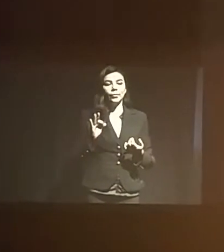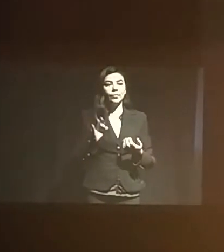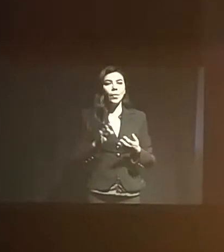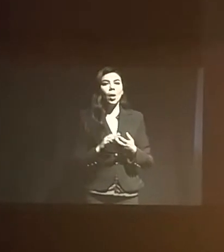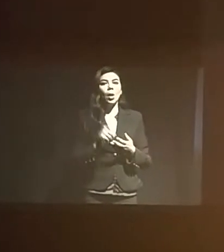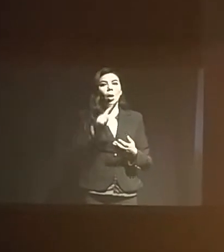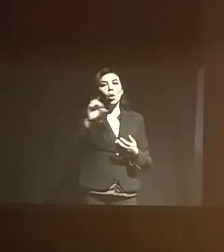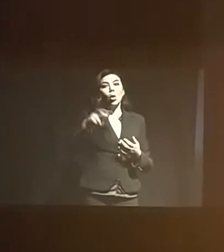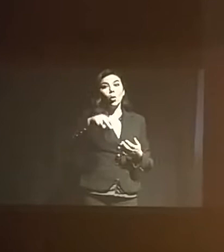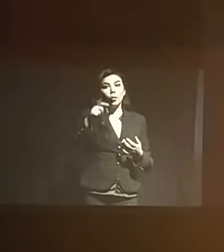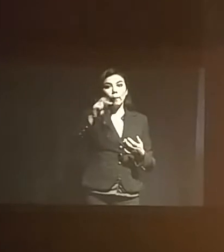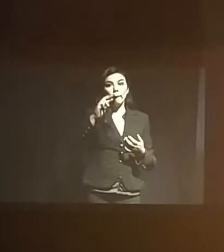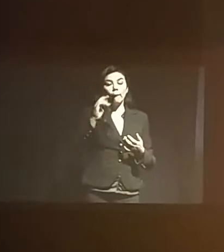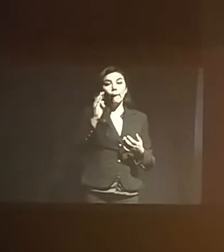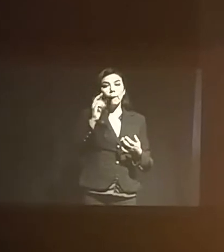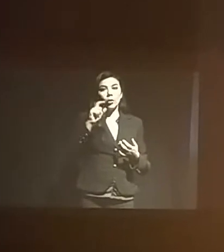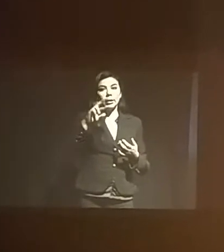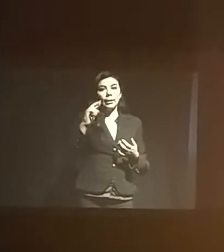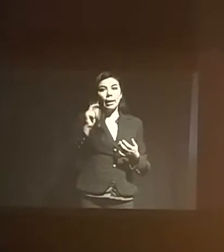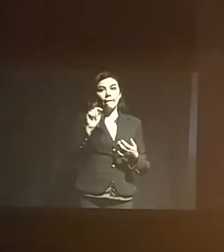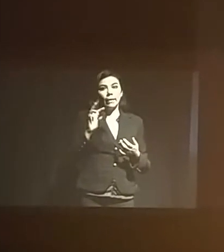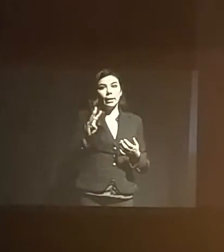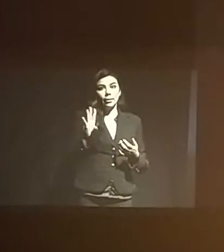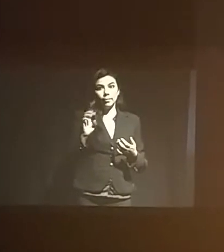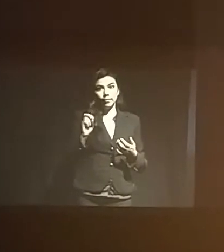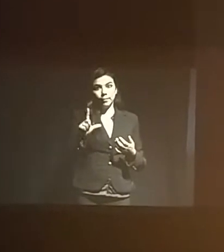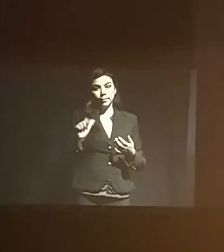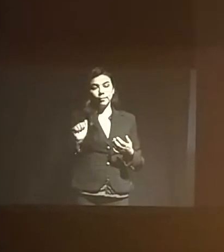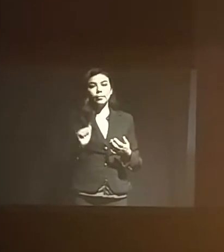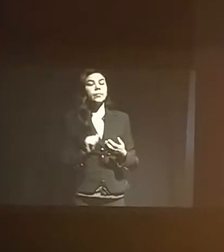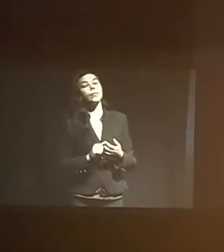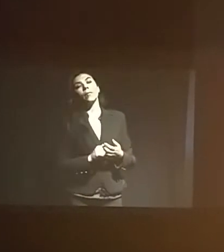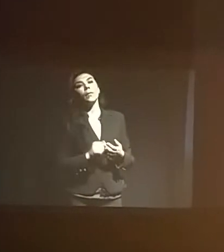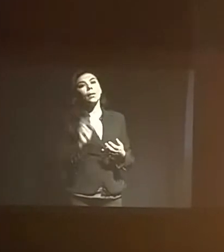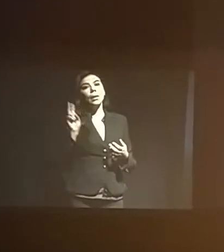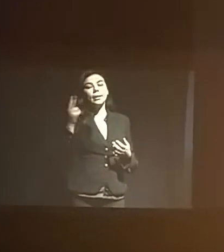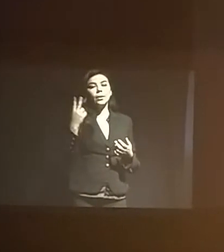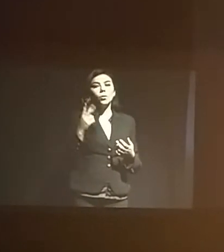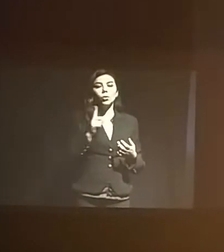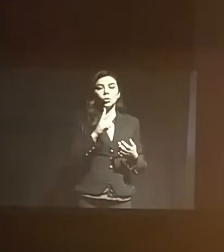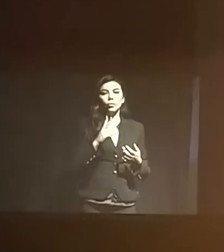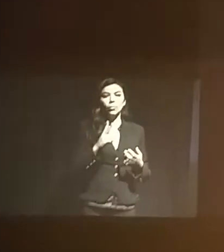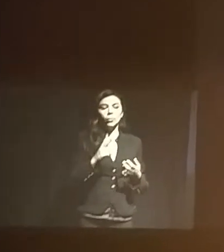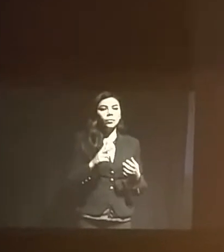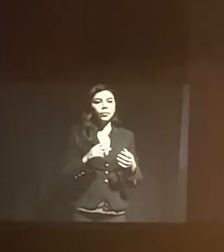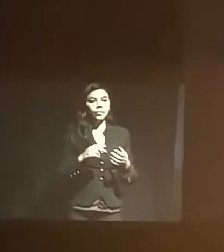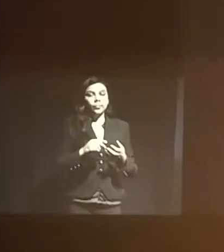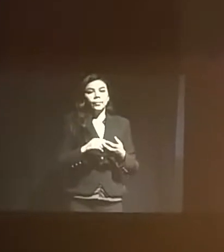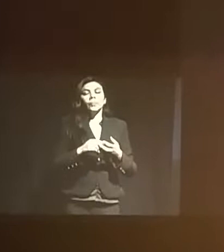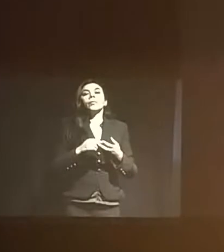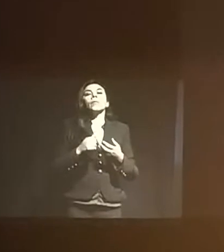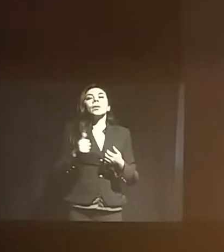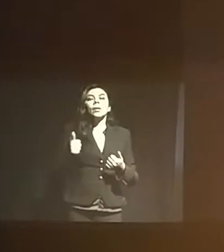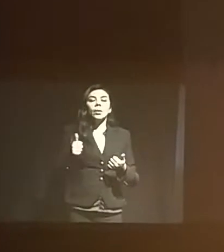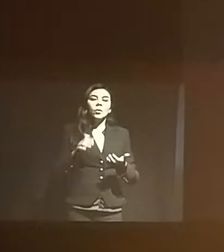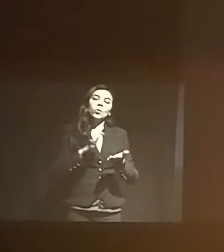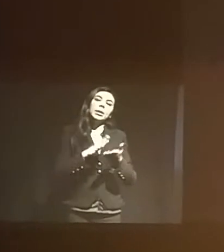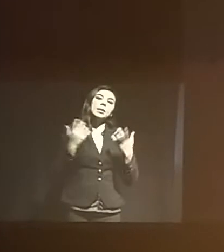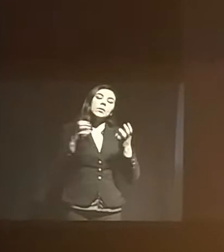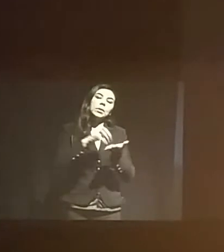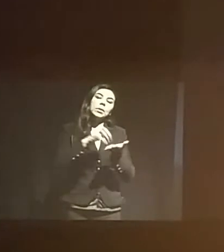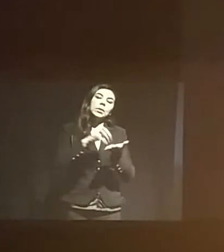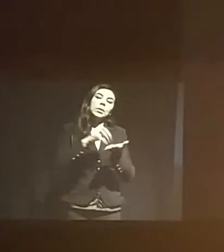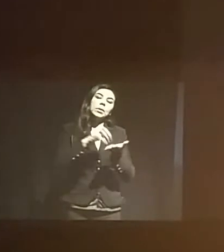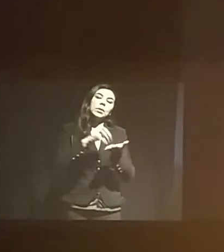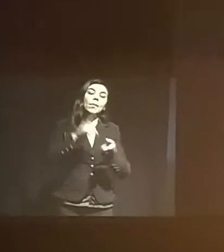compartir porque es una verdad para todos. La segunda: el motor de la Smart Human City, una ciudad sustentable, sostenible,